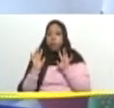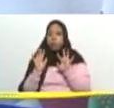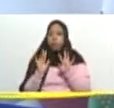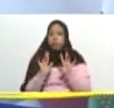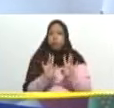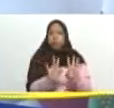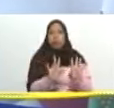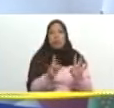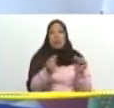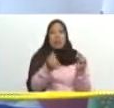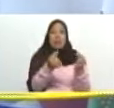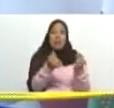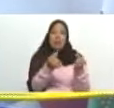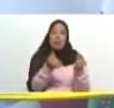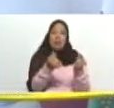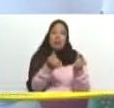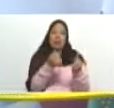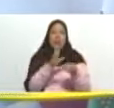fundamentalmente económica.